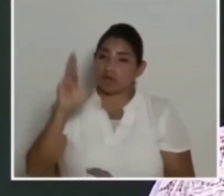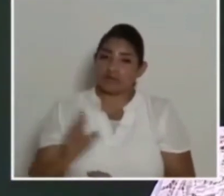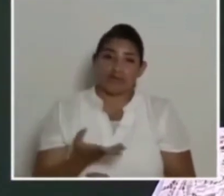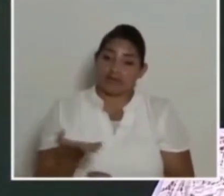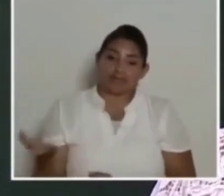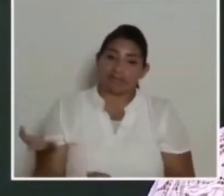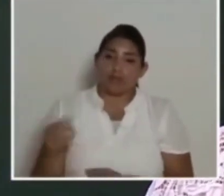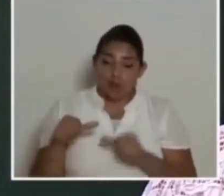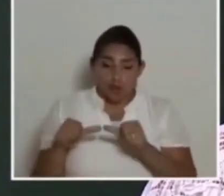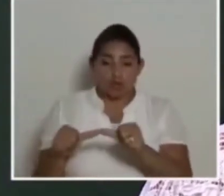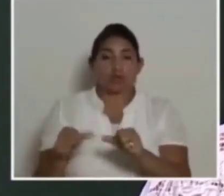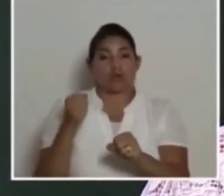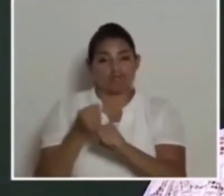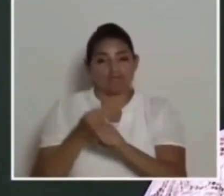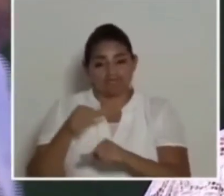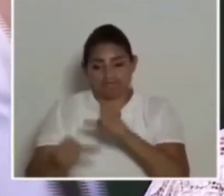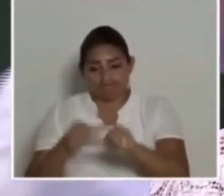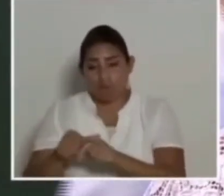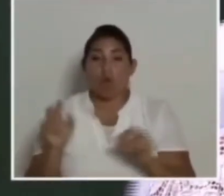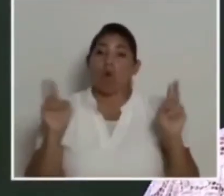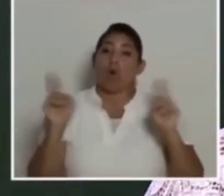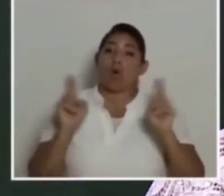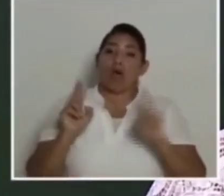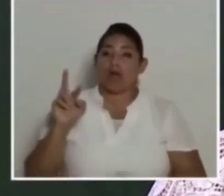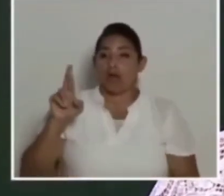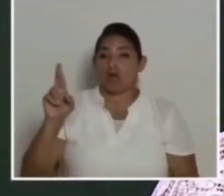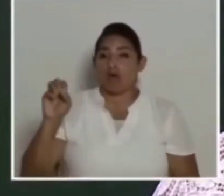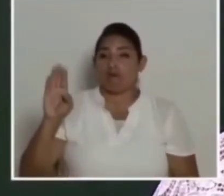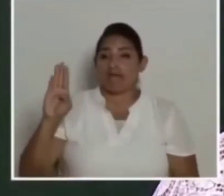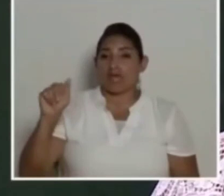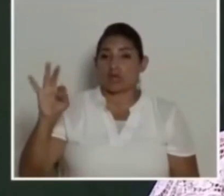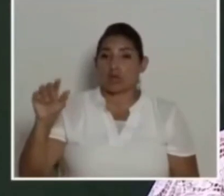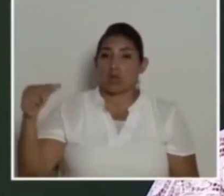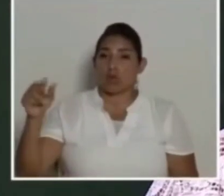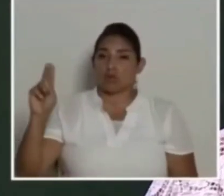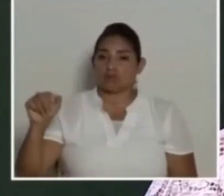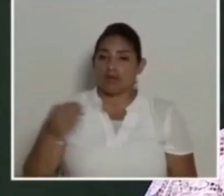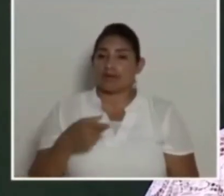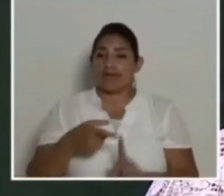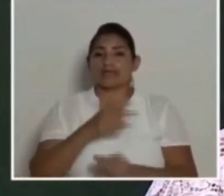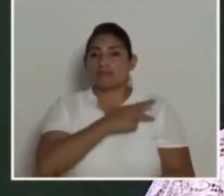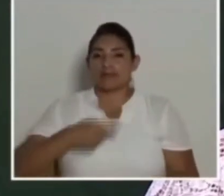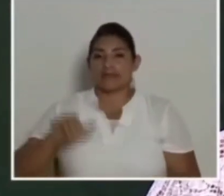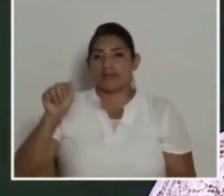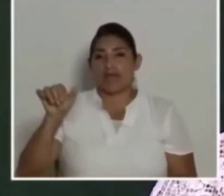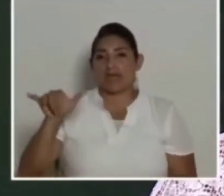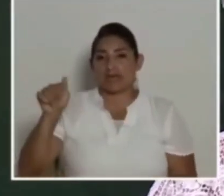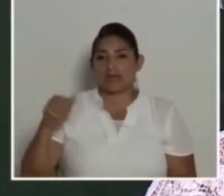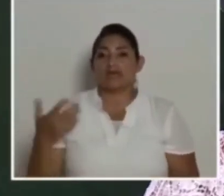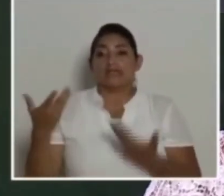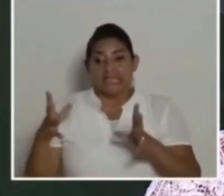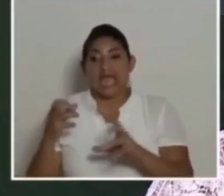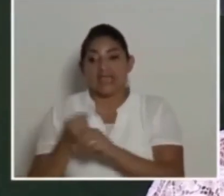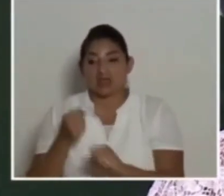Rica. Seguimos trabajando. Ojalá don Roberto Guzmán, expresidente de AIA,